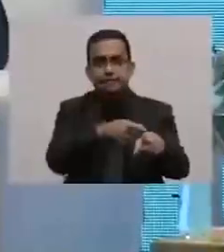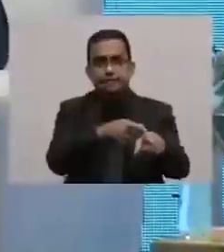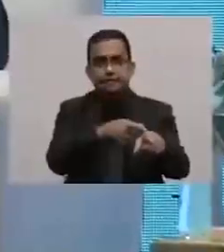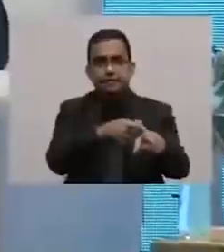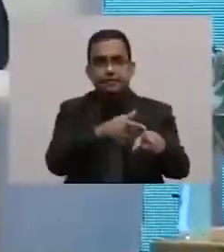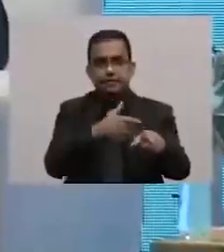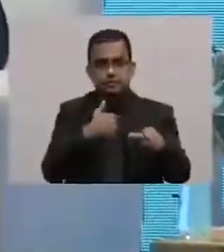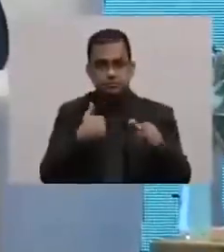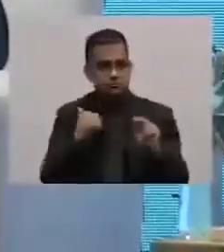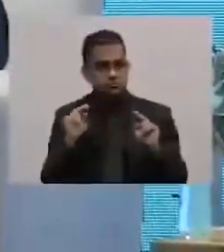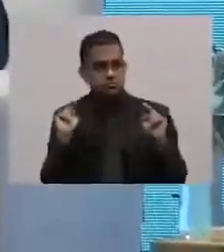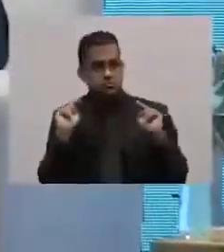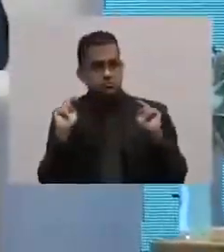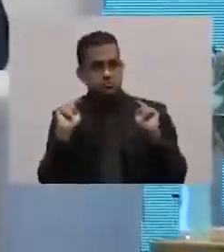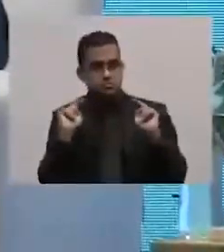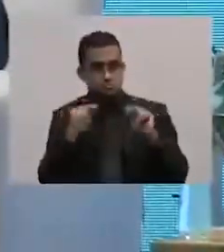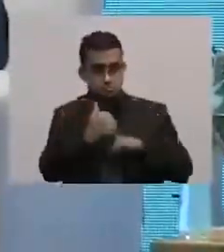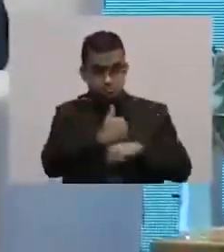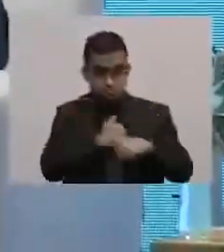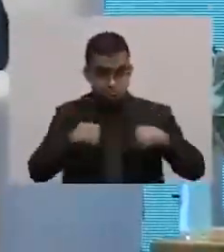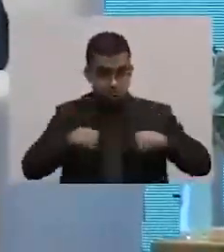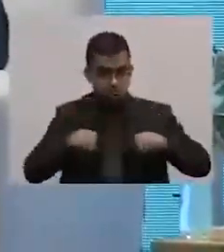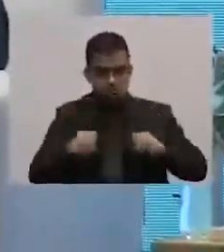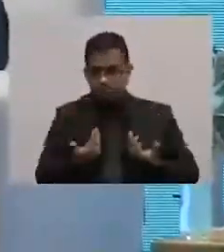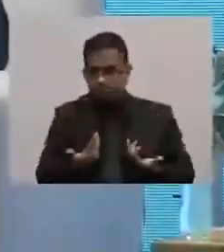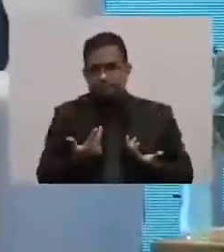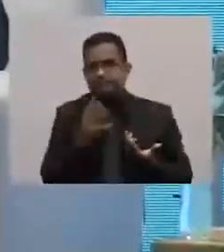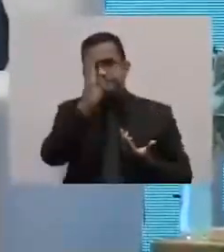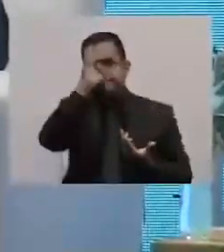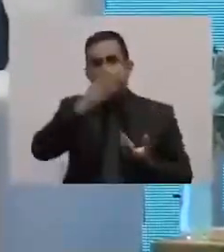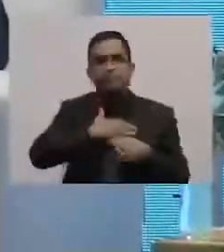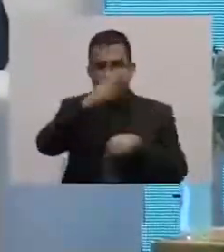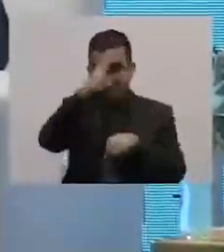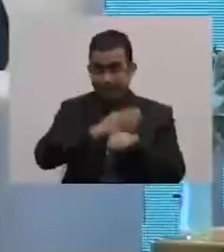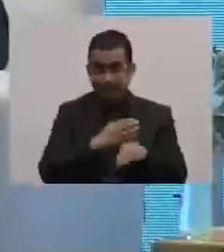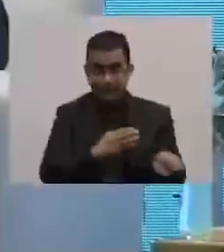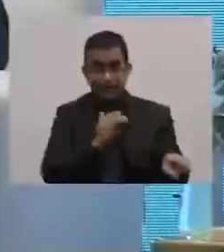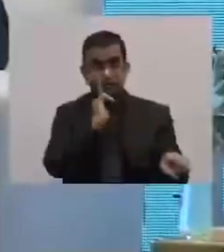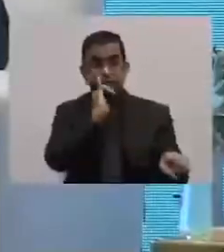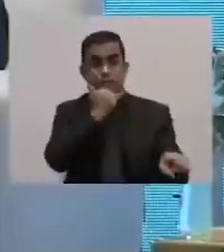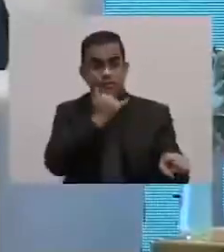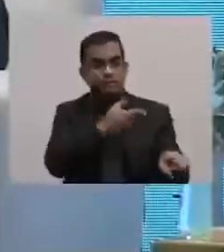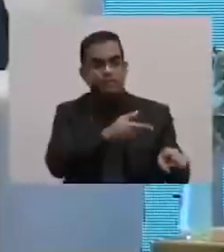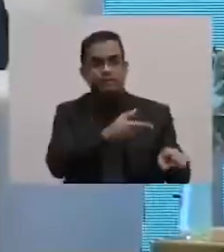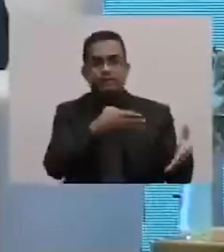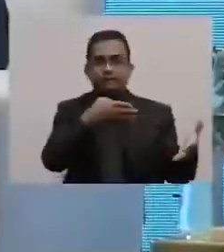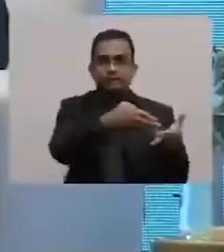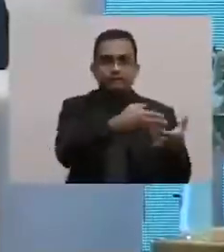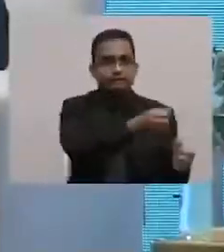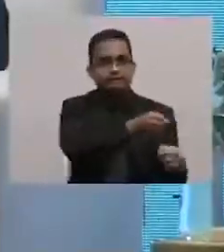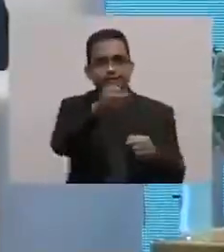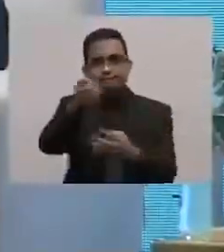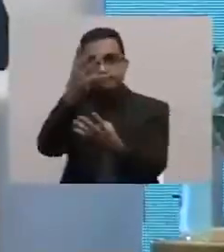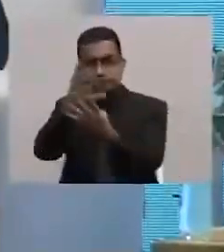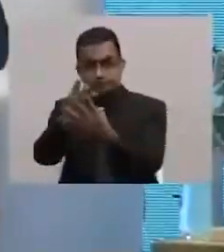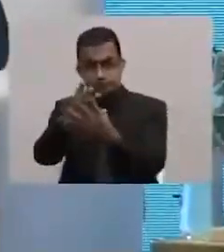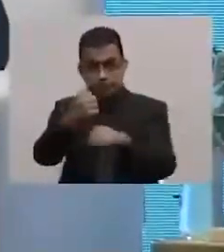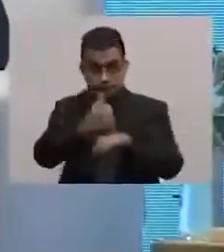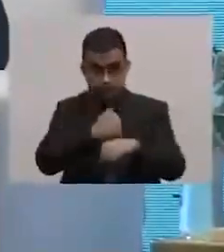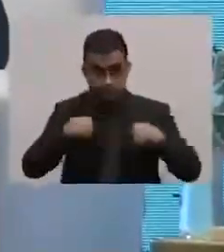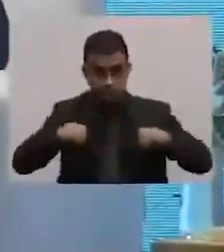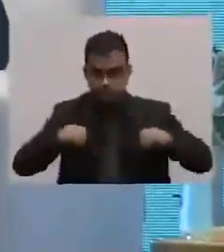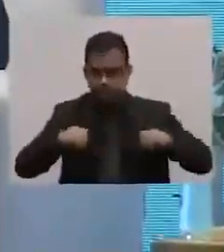yo no soy responsable de una acción penal que cometa mi hijo, ni mi padre es responsable de una